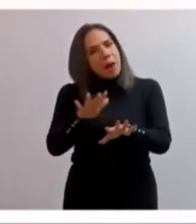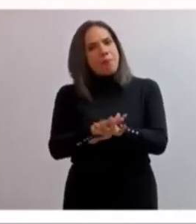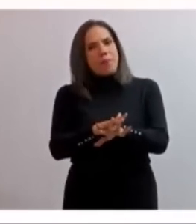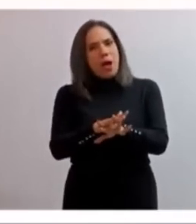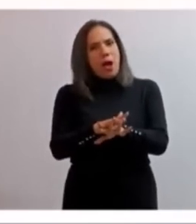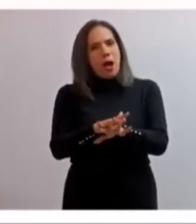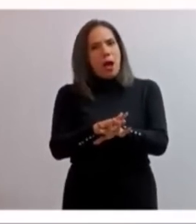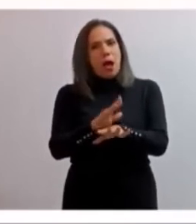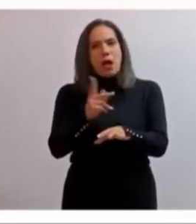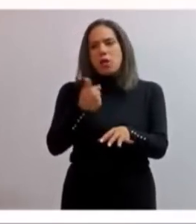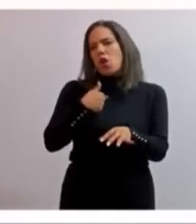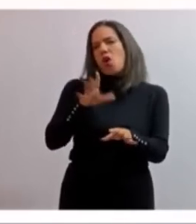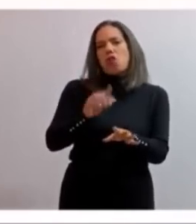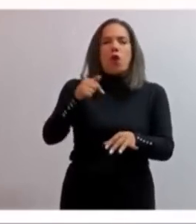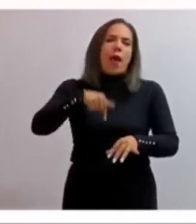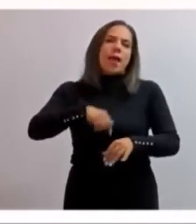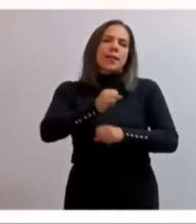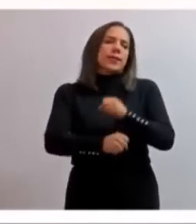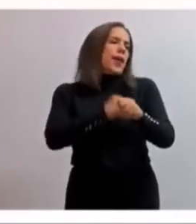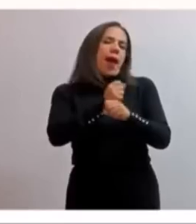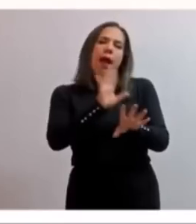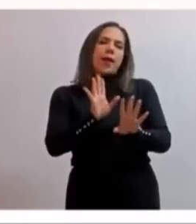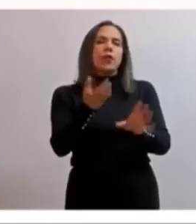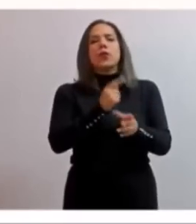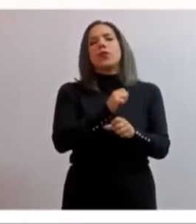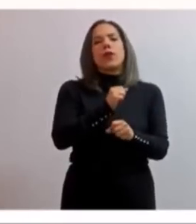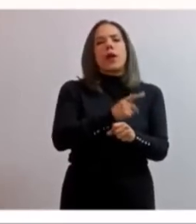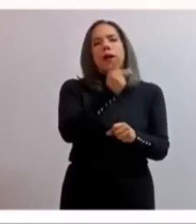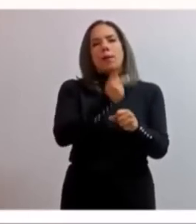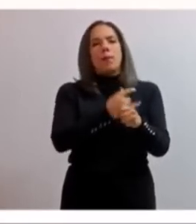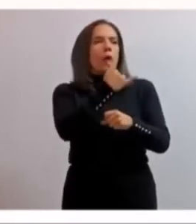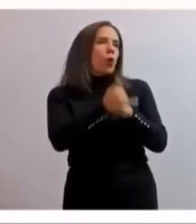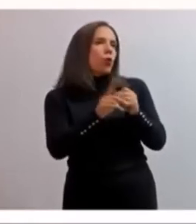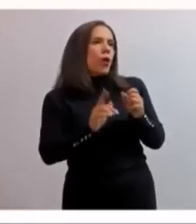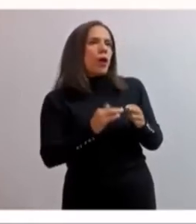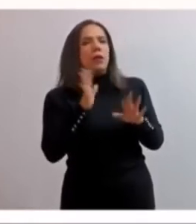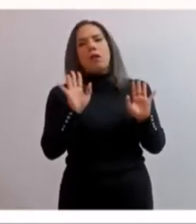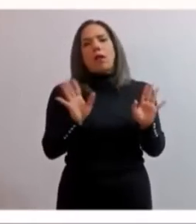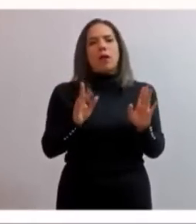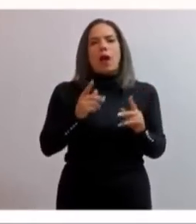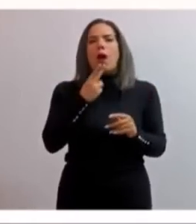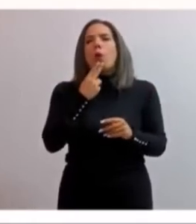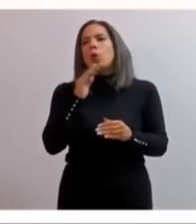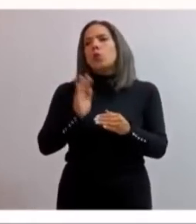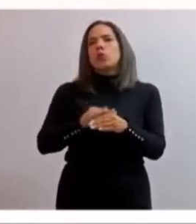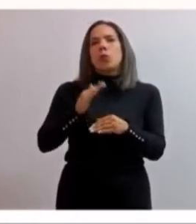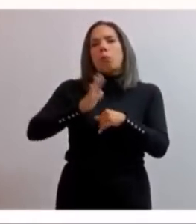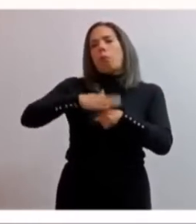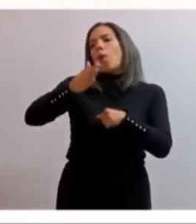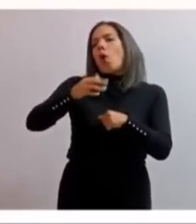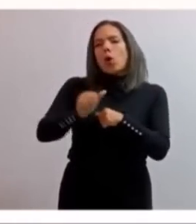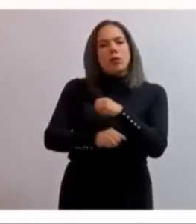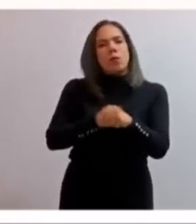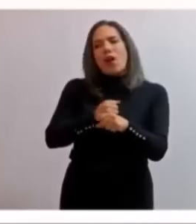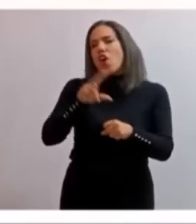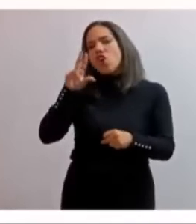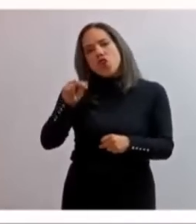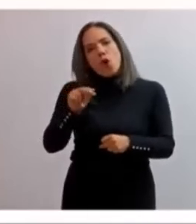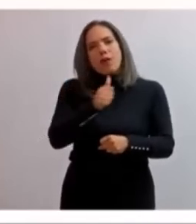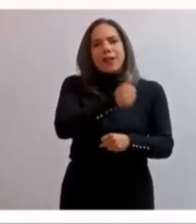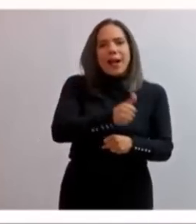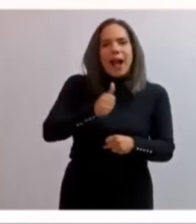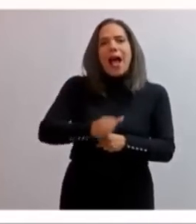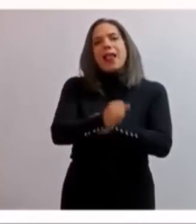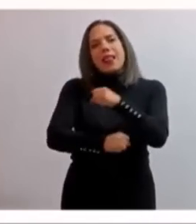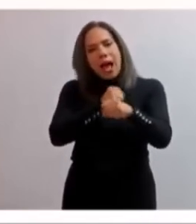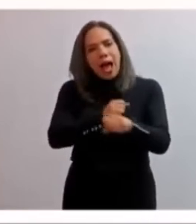ya hice el proyecto y entonces me va a servir para el siguiente año. Cada año vamos a tener que repensar